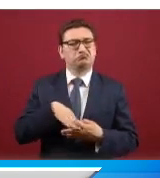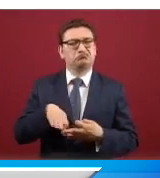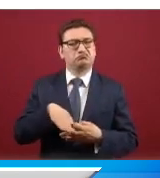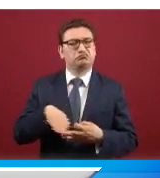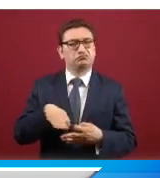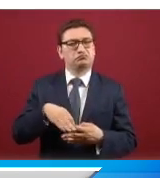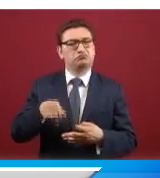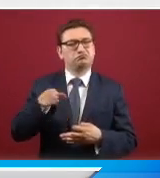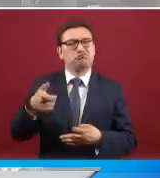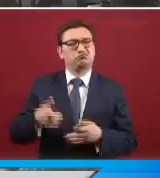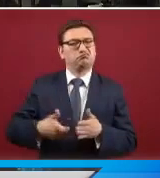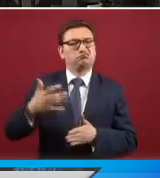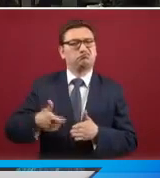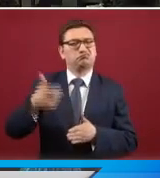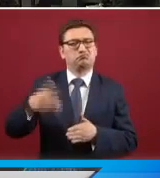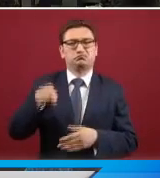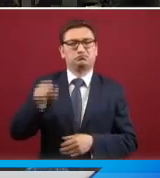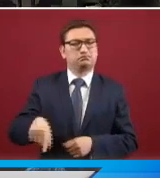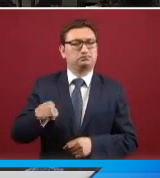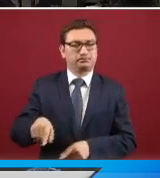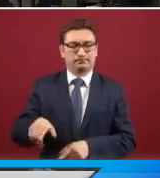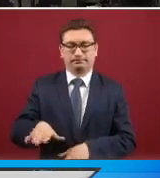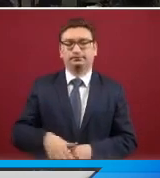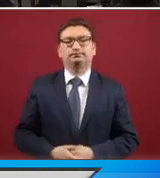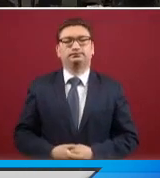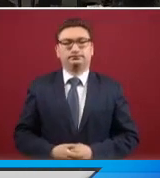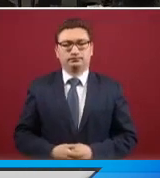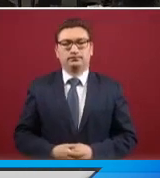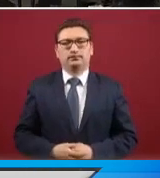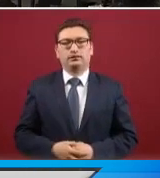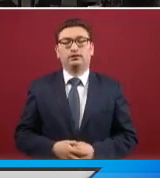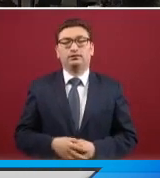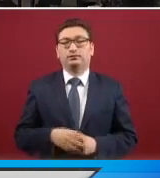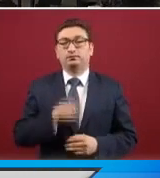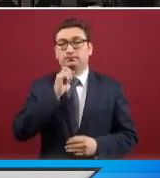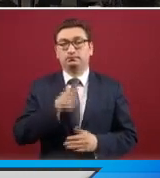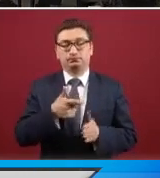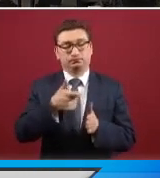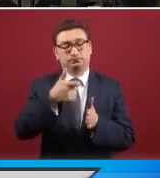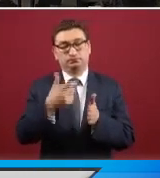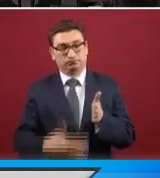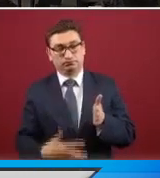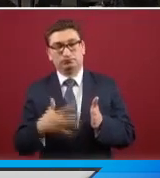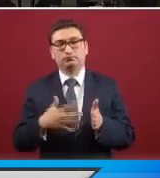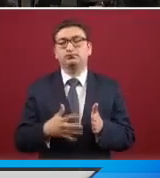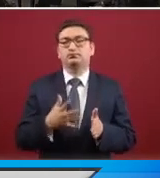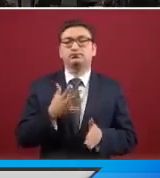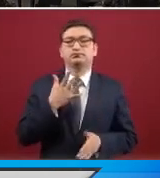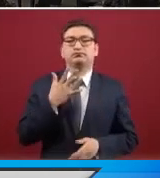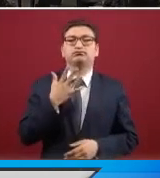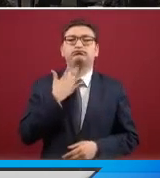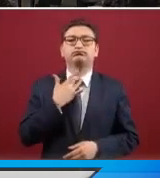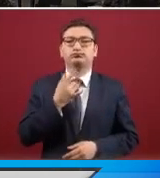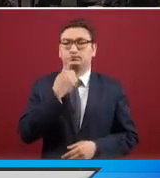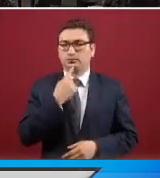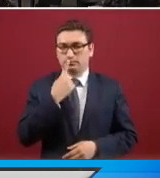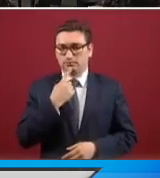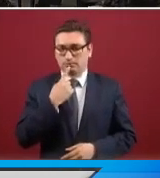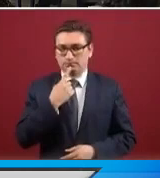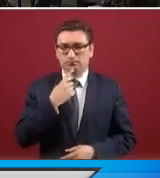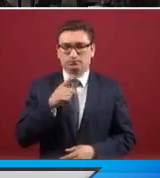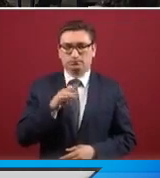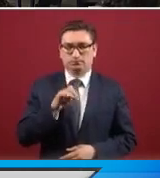fuentes Ener, CRE y Profeco. Se siguen verificando las gasolineras y existen ya 174 denuncias a través de la aplicación y se les